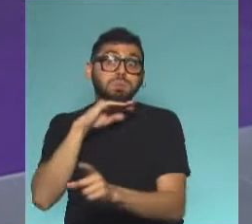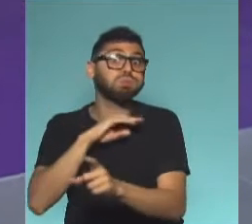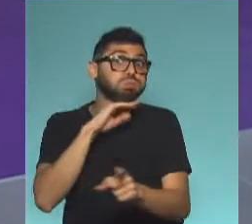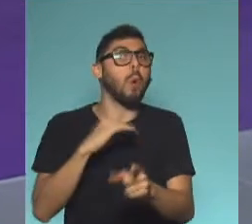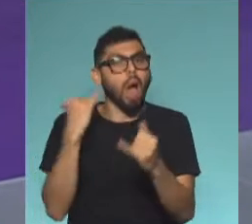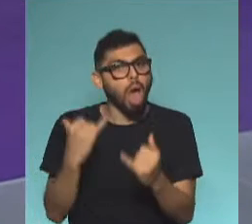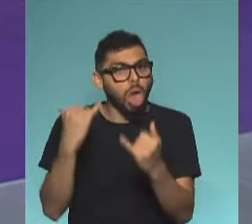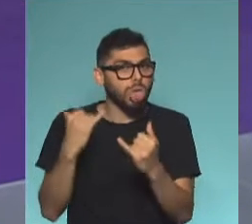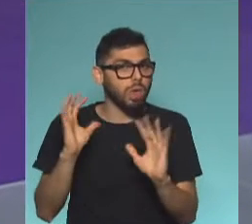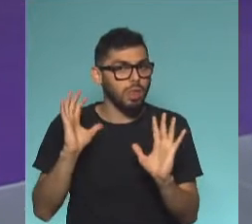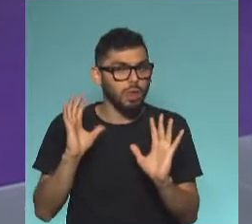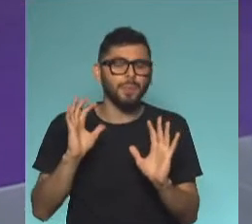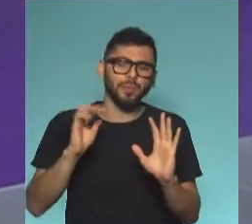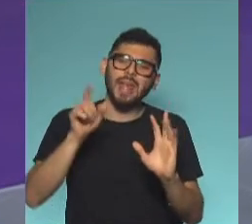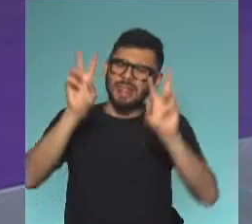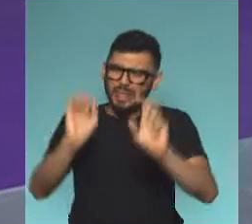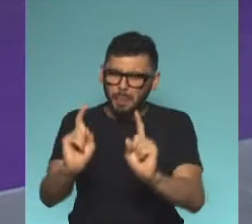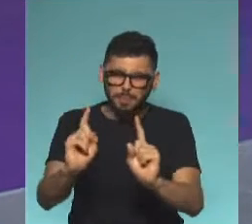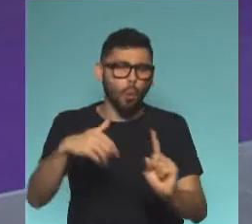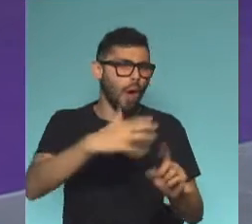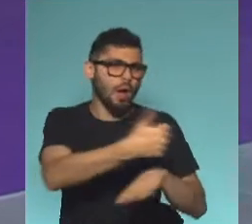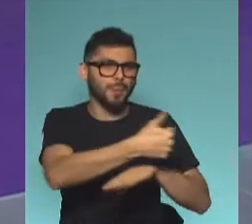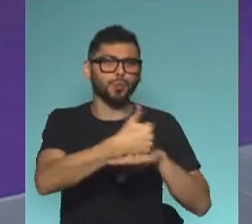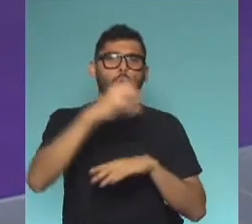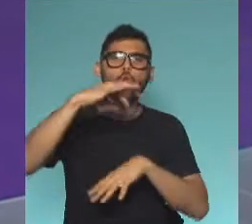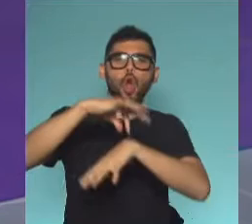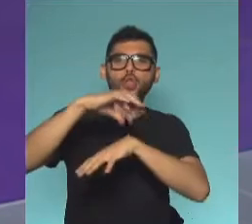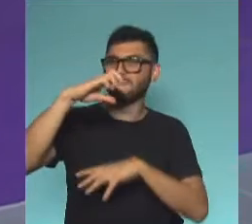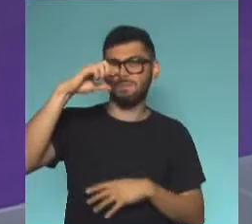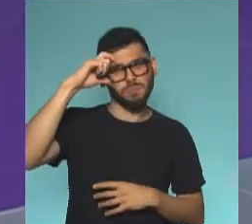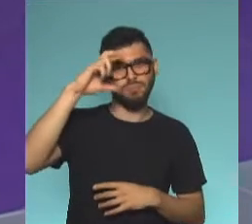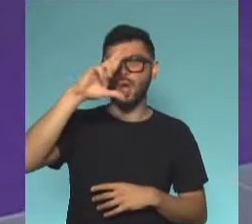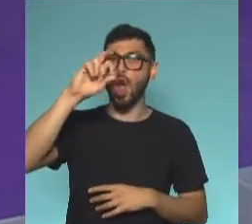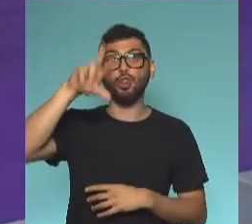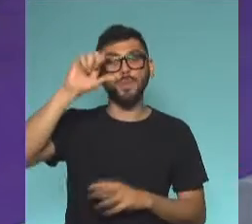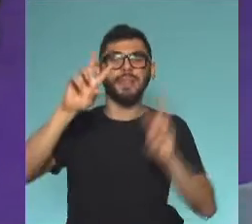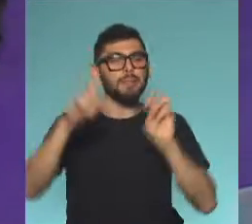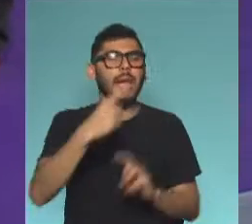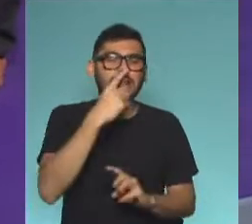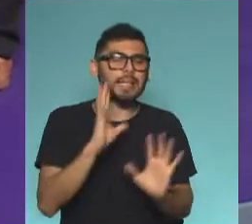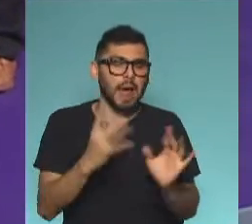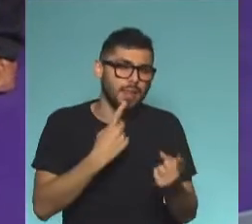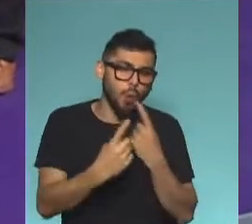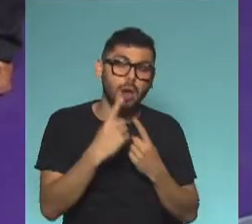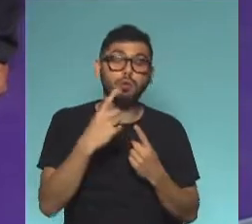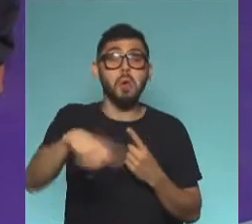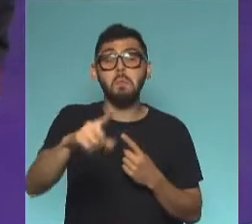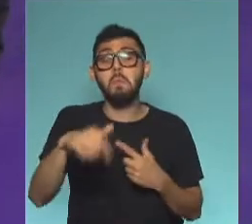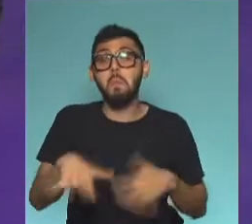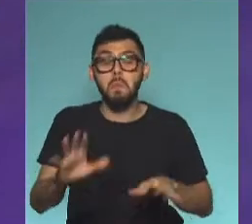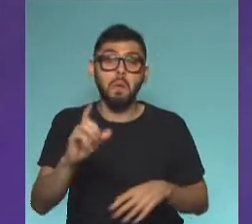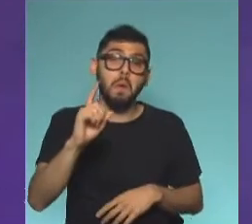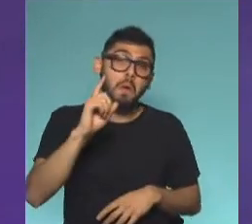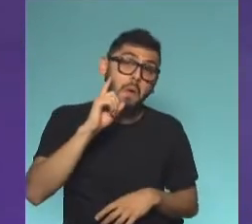Vamos a quedarnos con el tema. Ya viene el doctor Perrone y vamos a hablar de algo interesante. Pero quizás hayan escuchado, quizás hayan leído que